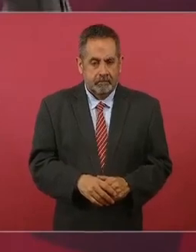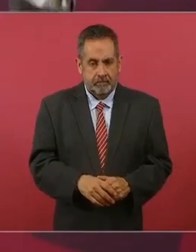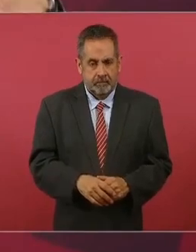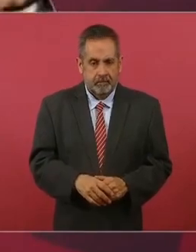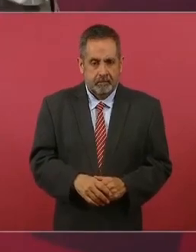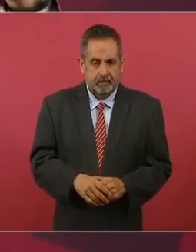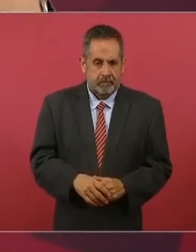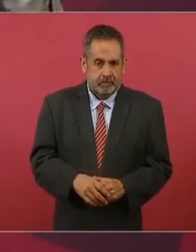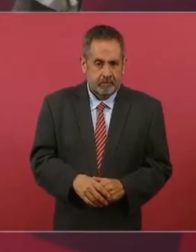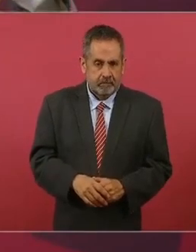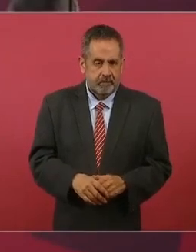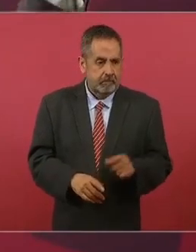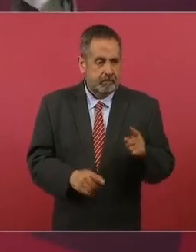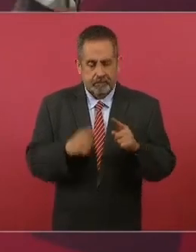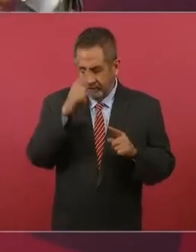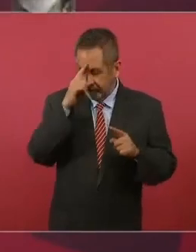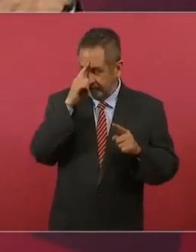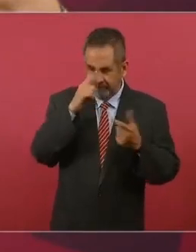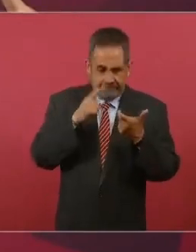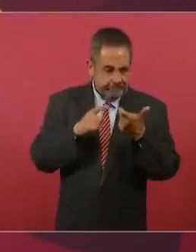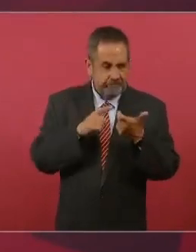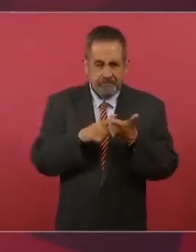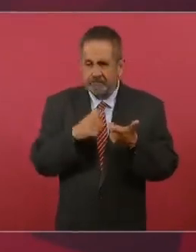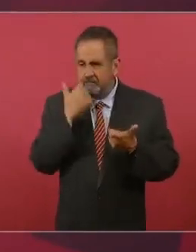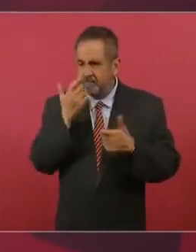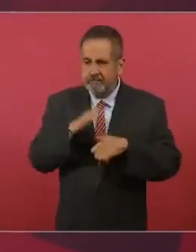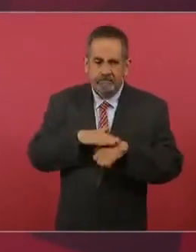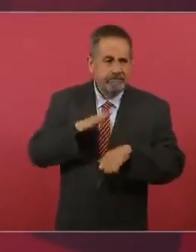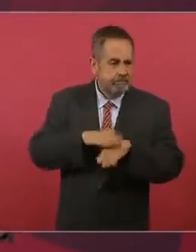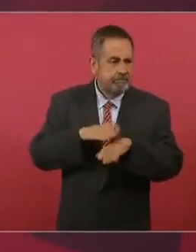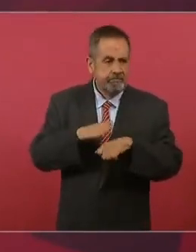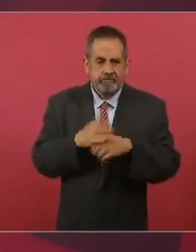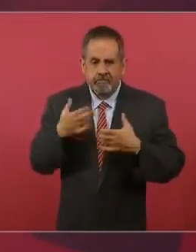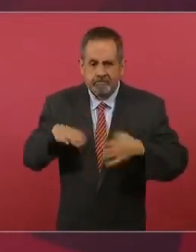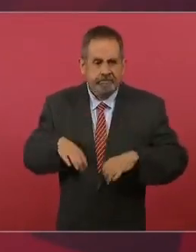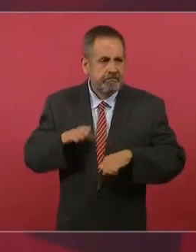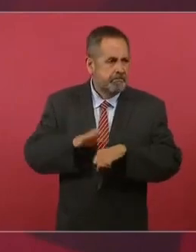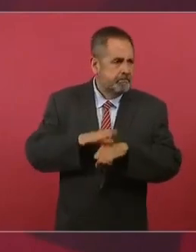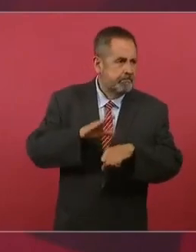Ya, solo es movido por ese interés.